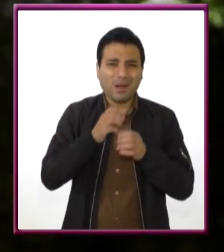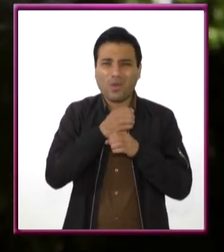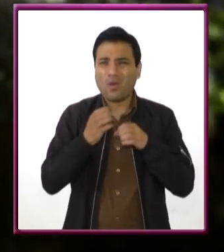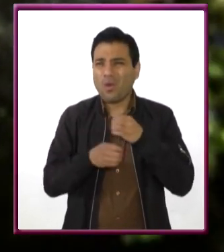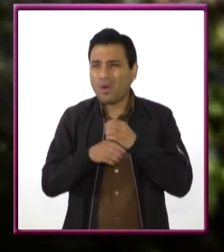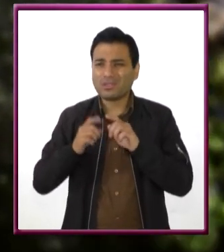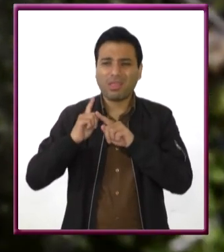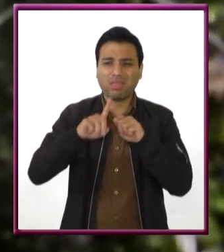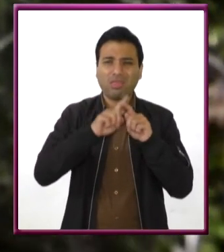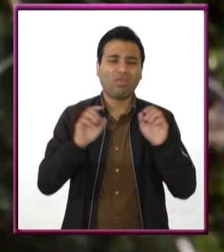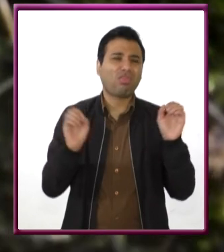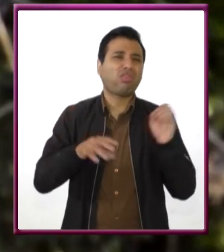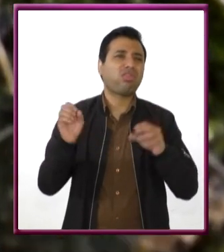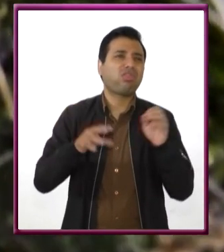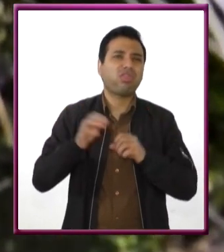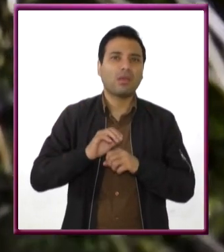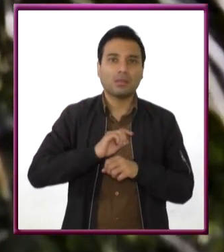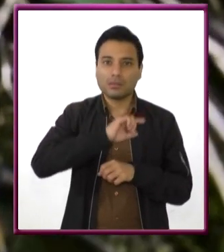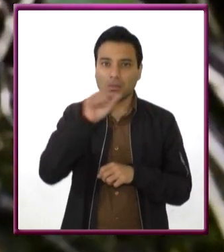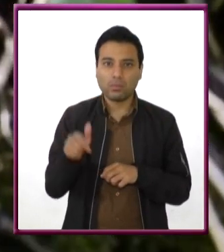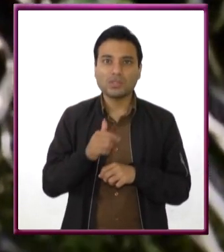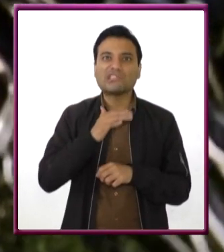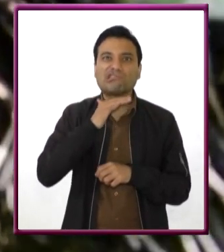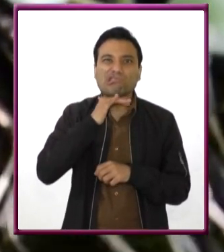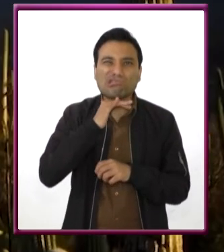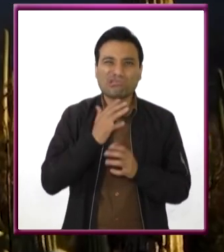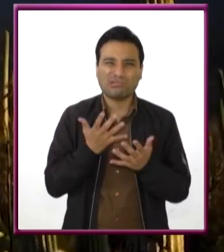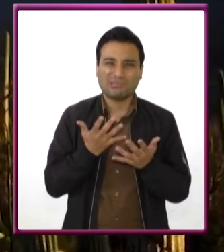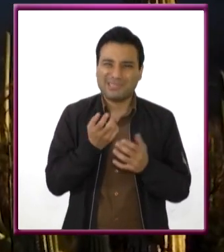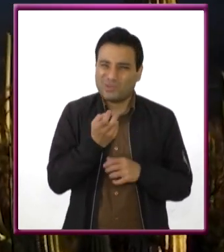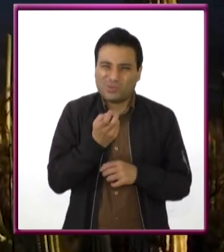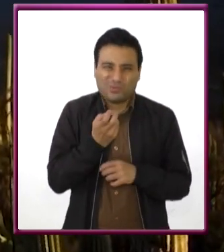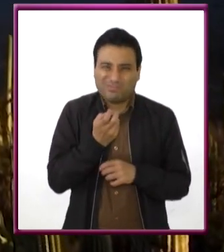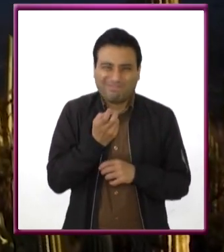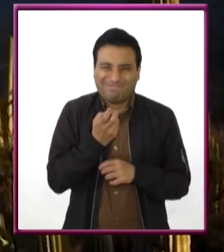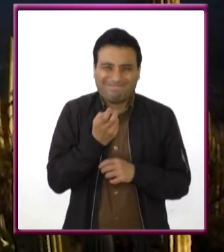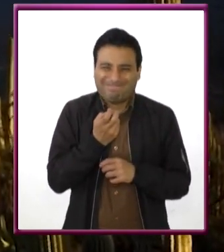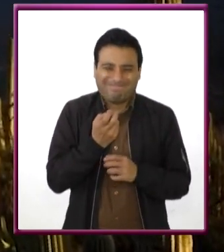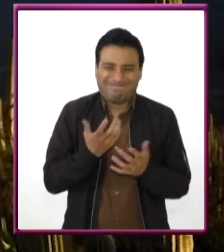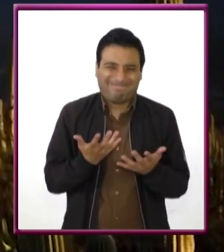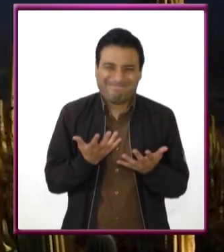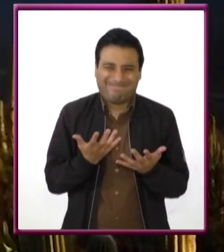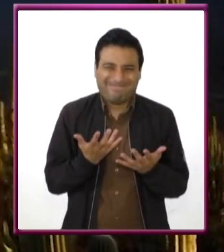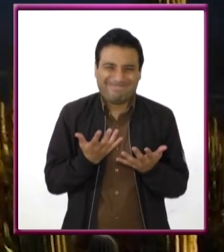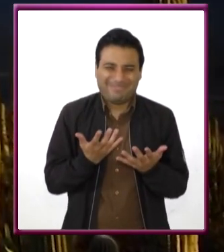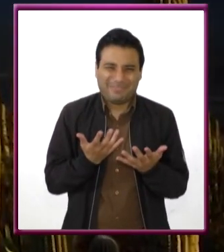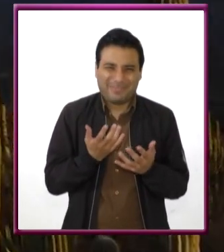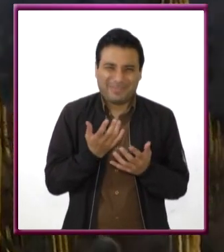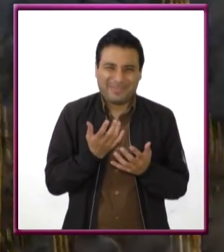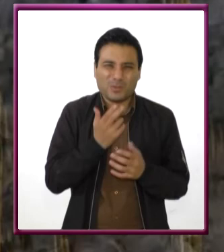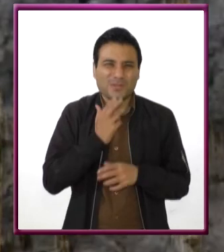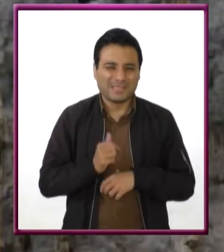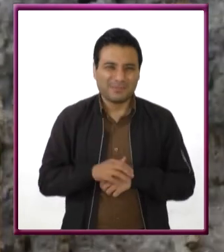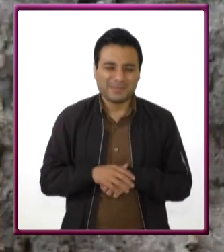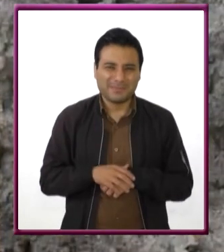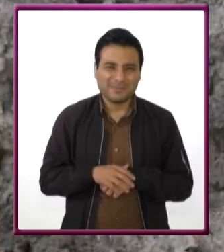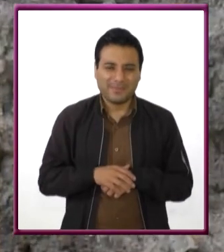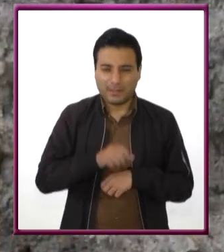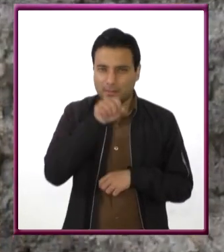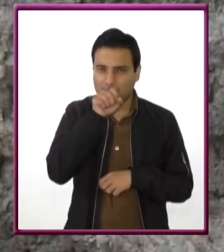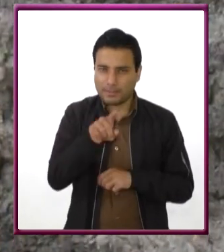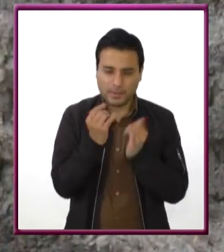de todo tipo, desde lo que consumimos en el hogar y que después desechamos y se convierte en residuo que va a parar a los suelos, hasta lo que